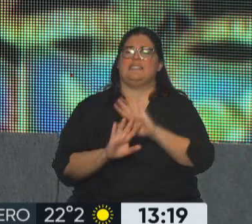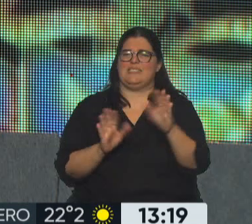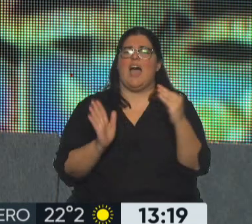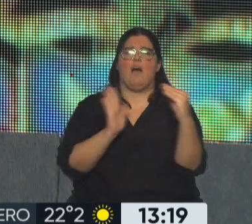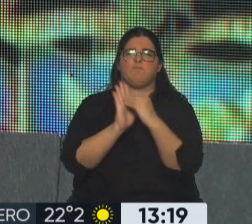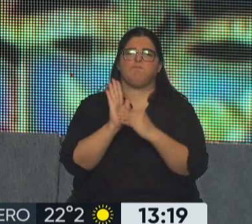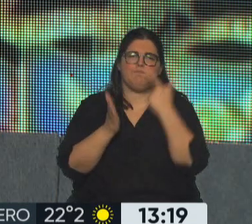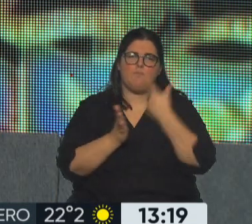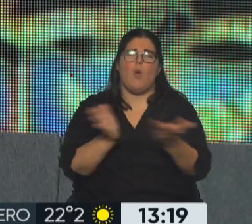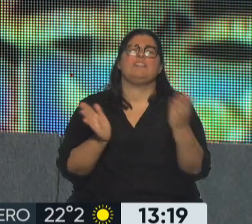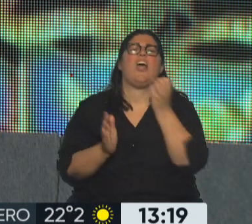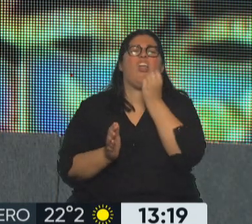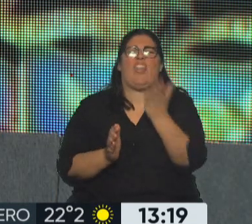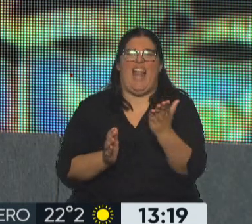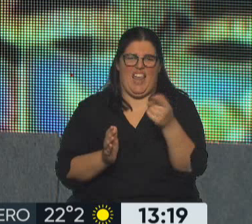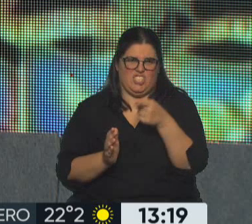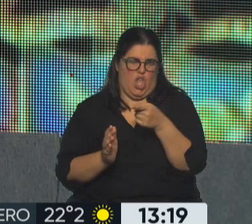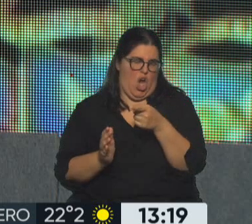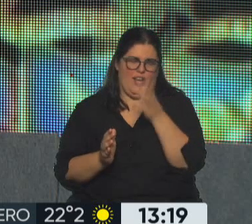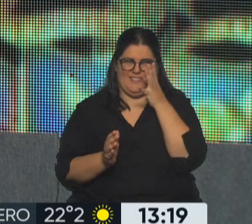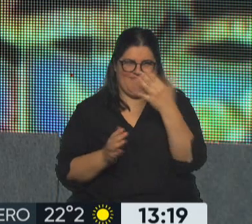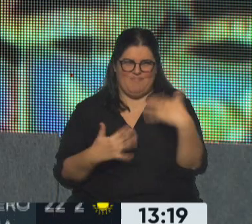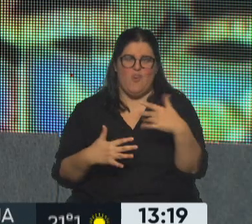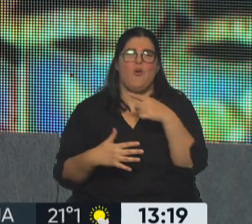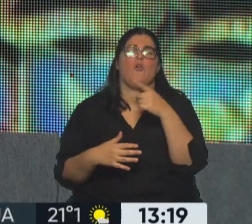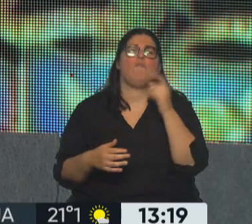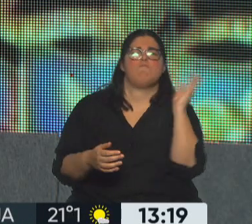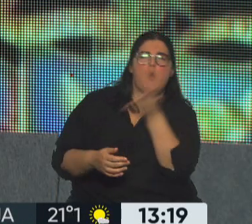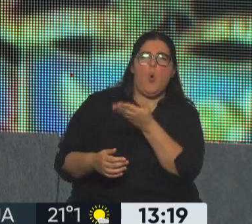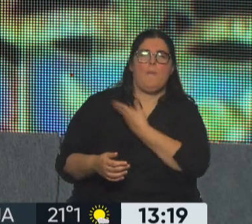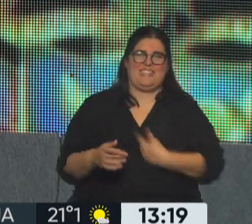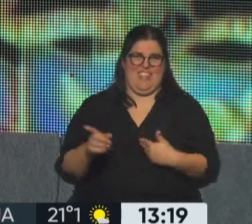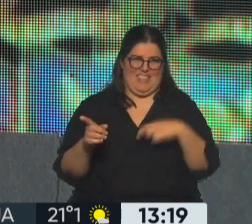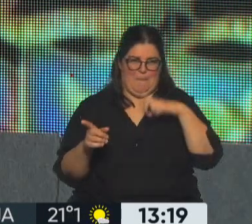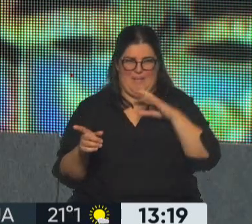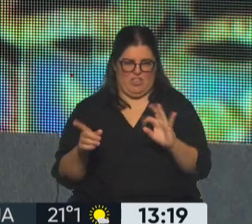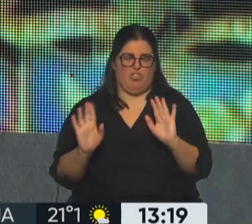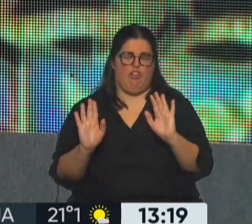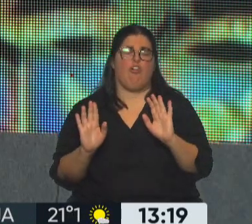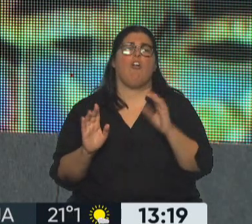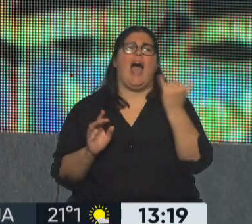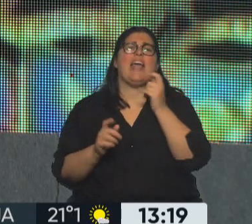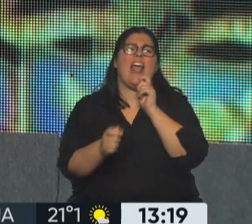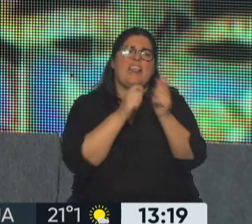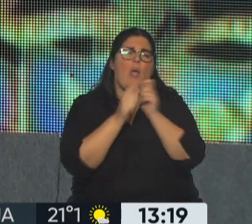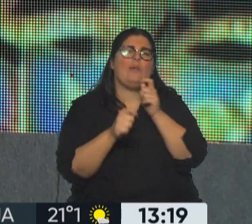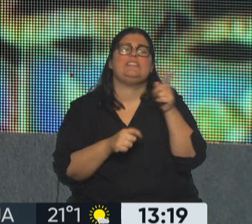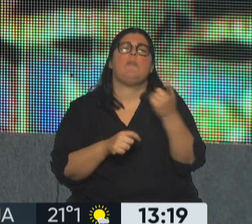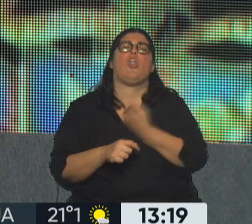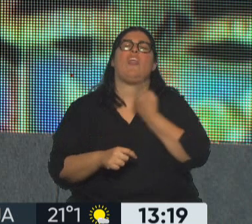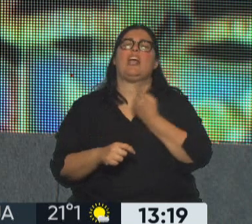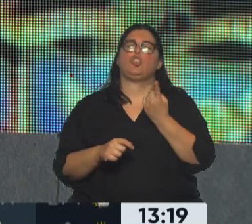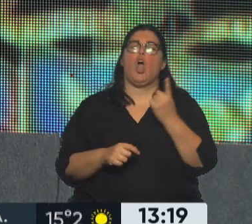muy incendiarias, ¿no? Golpeando a la presidencia de Petro. Una entrevista entre la directora, Vicky